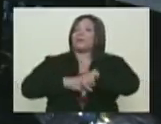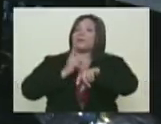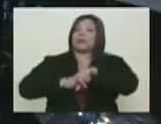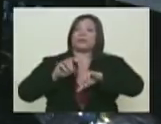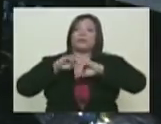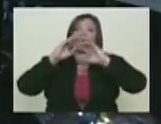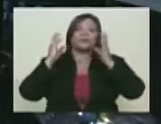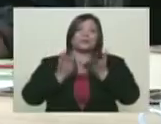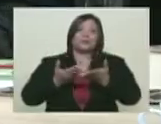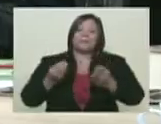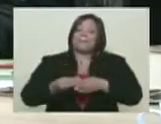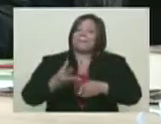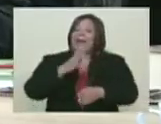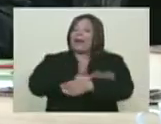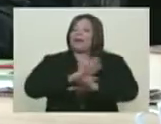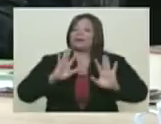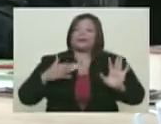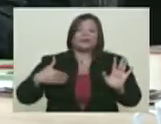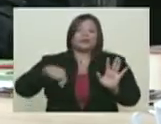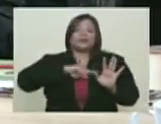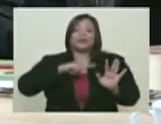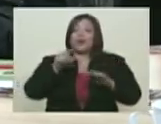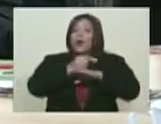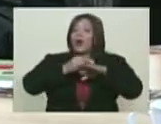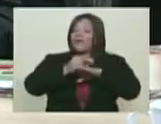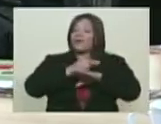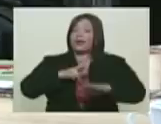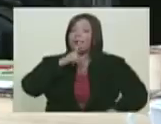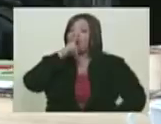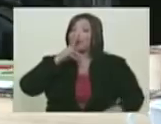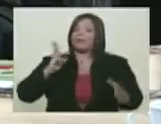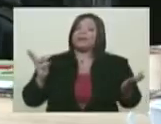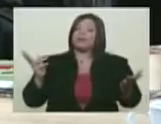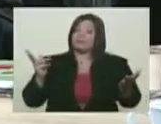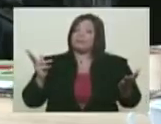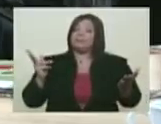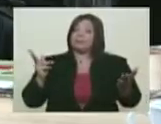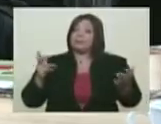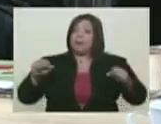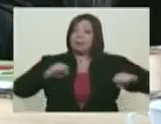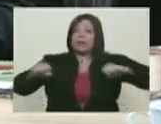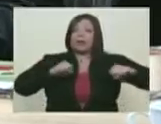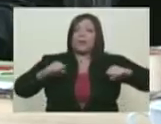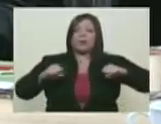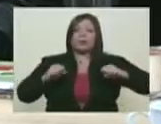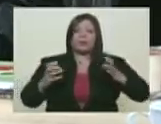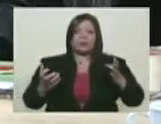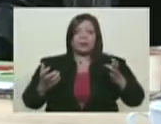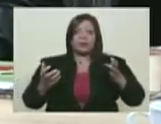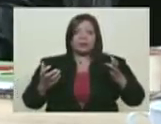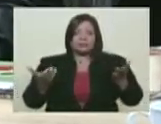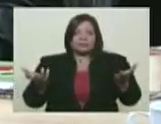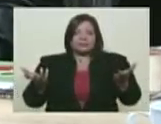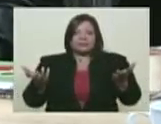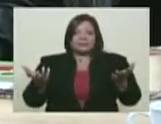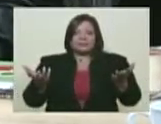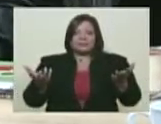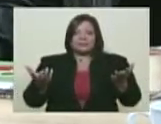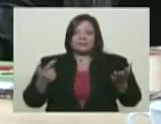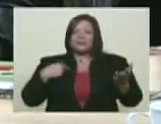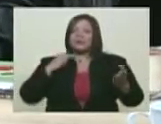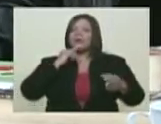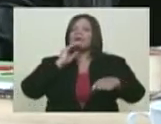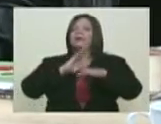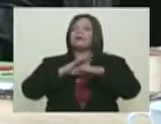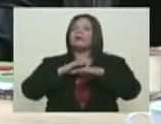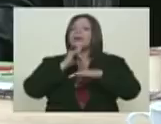mundo, porque no solo tenemos un gobierno terrible, sino que además tenemos terremotos, pues sugeriría que